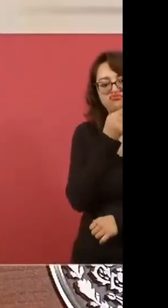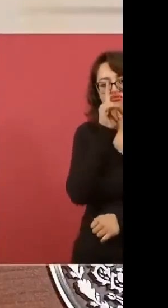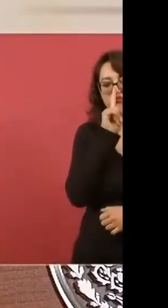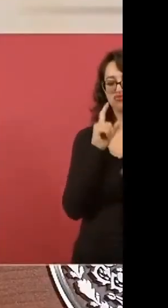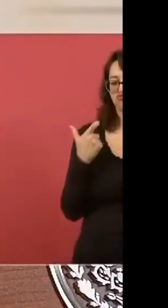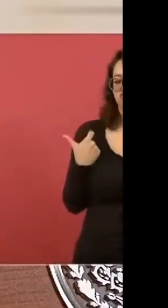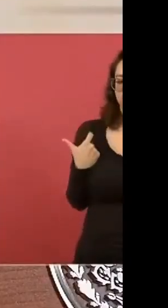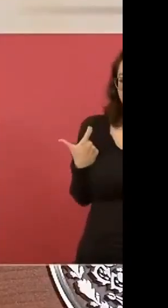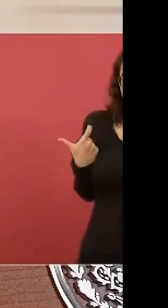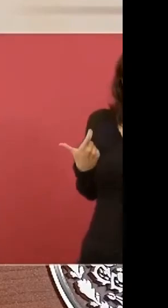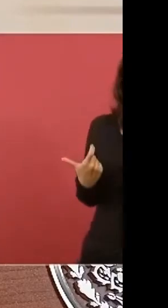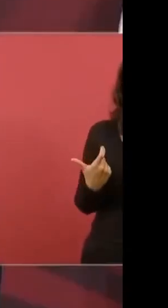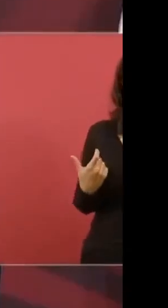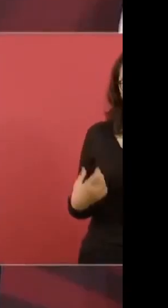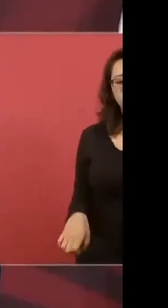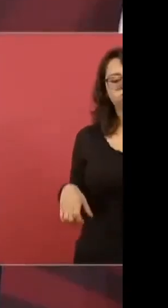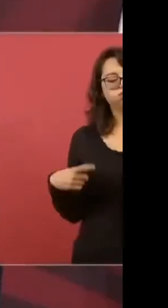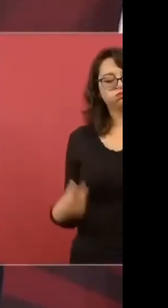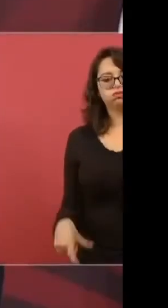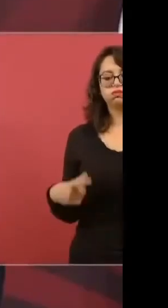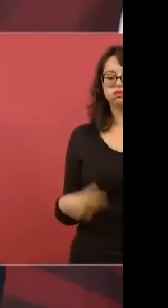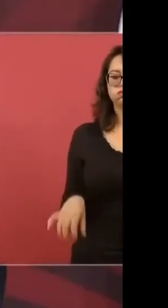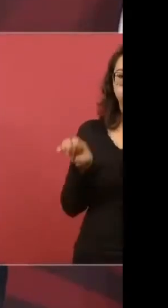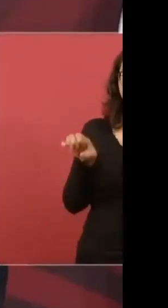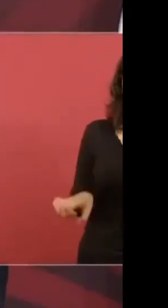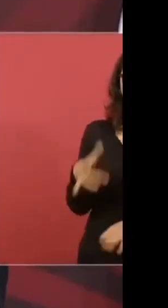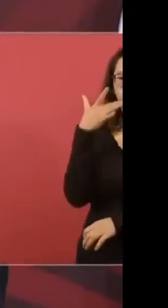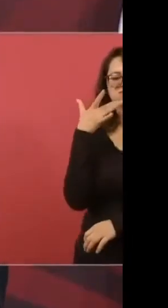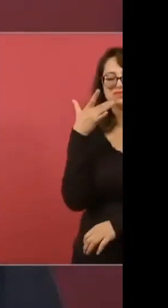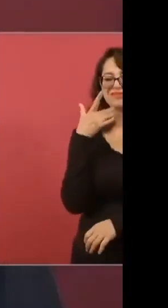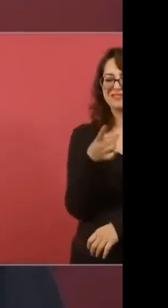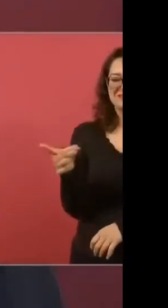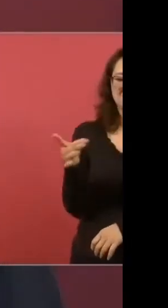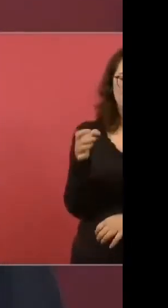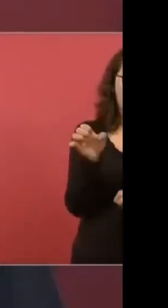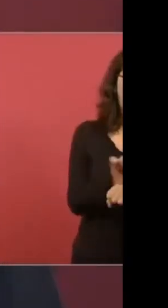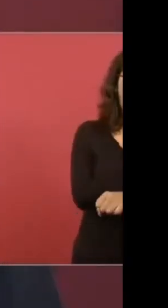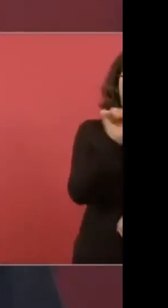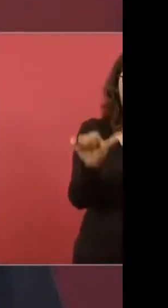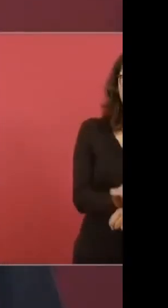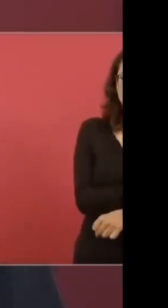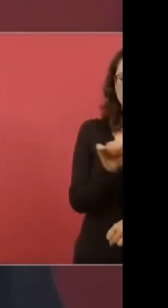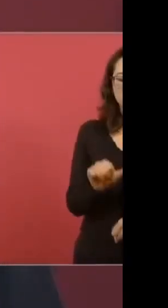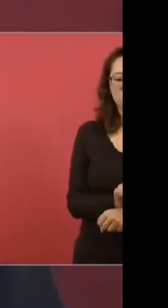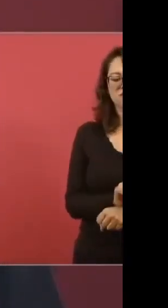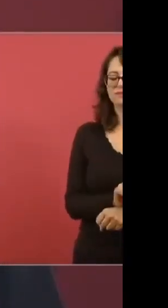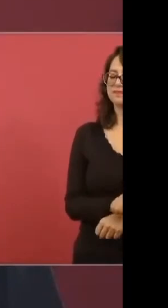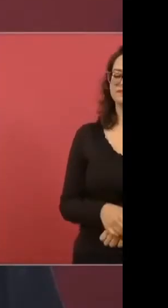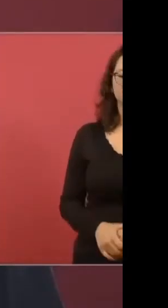alhajas y la ropa de marca y los carros